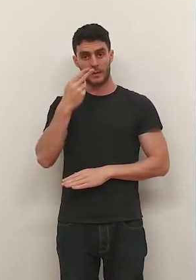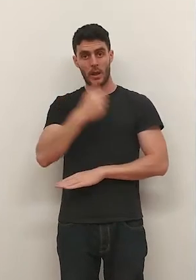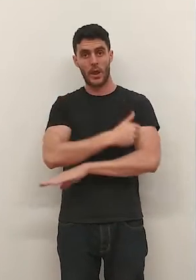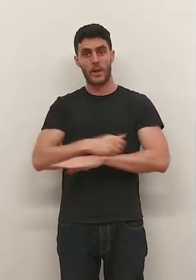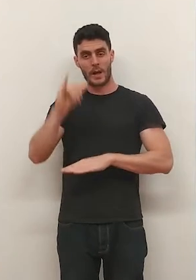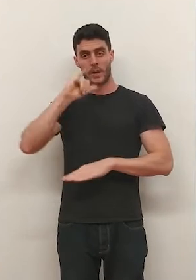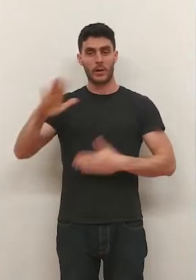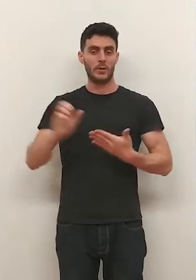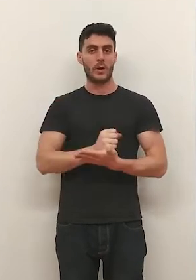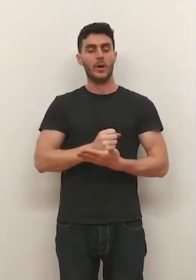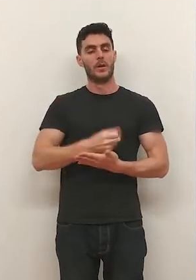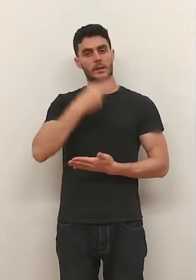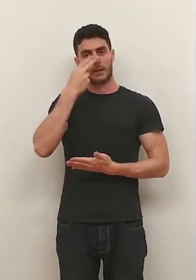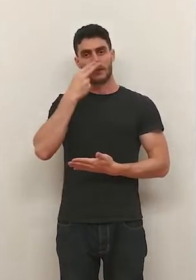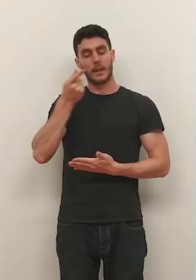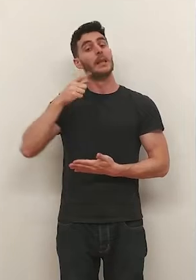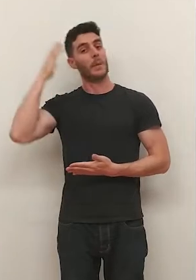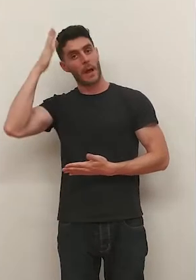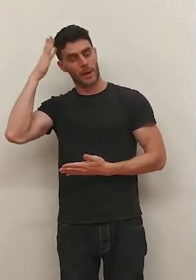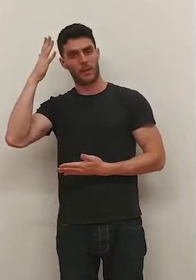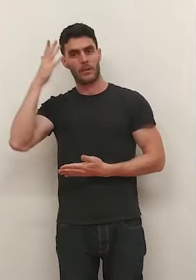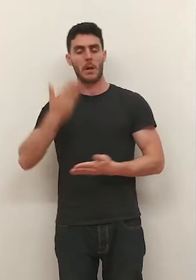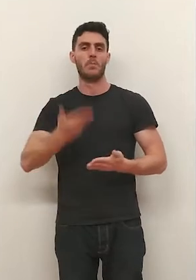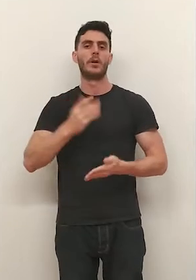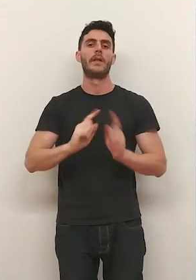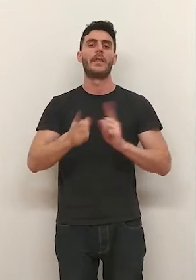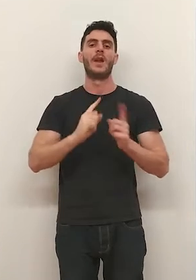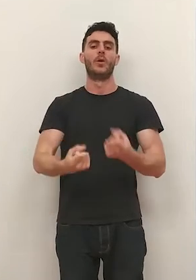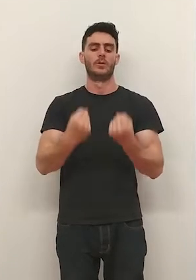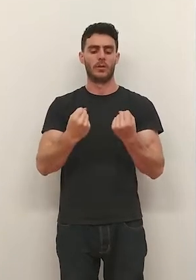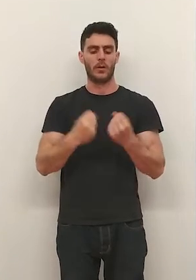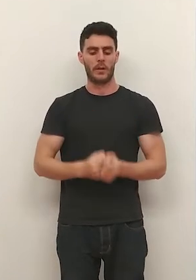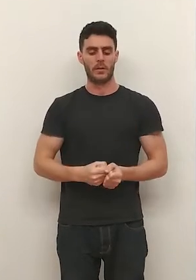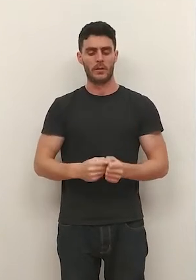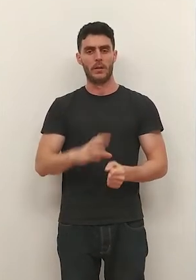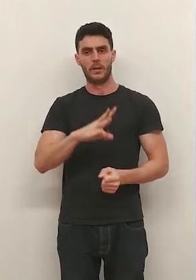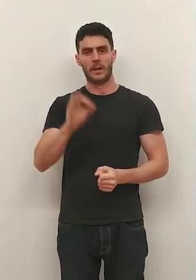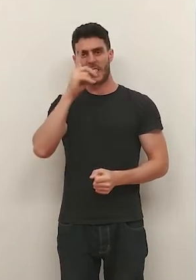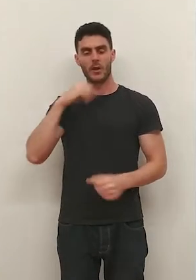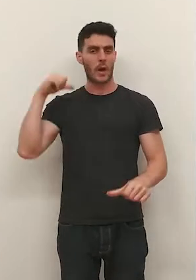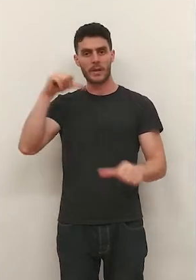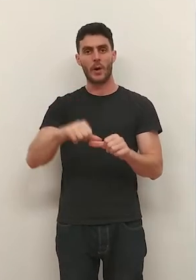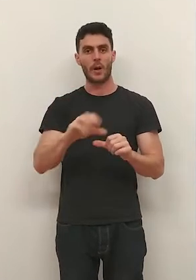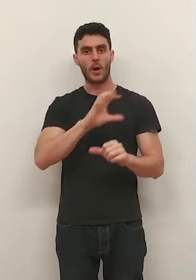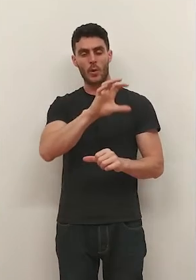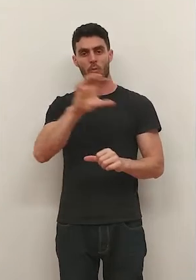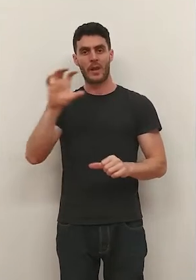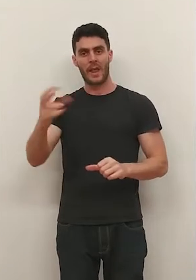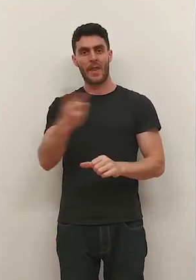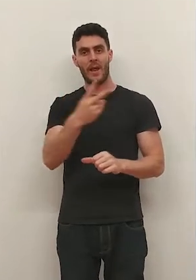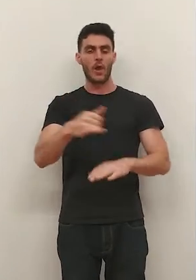ciudadanas riojanas, por supuesto navarras, pero lo importante que es el diálogo institucional. Por primera vez en más de 30 años, las dos comunidades